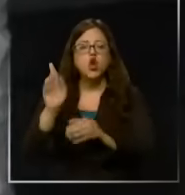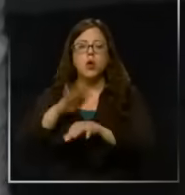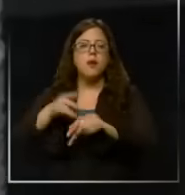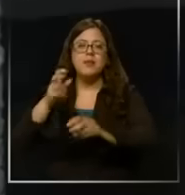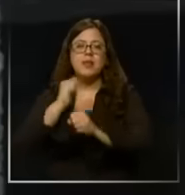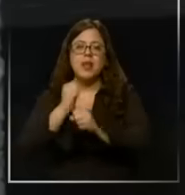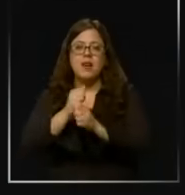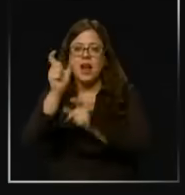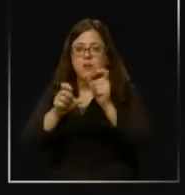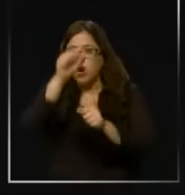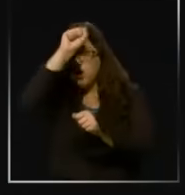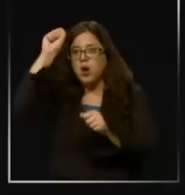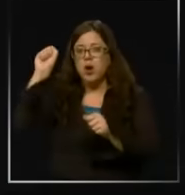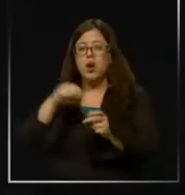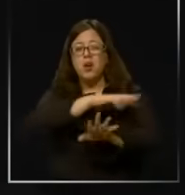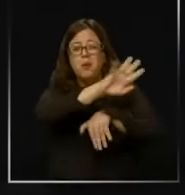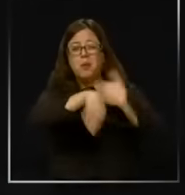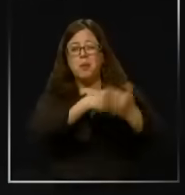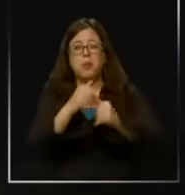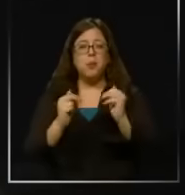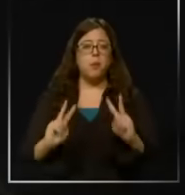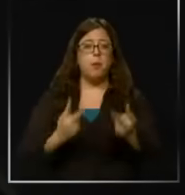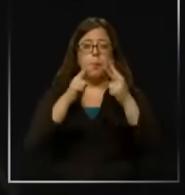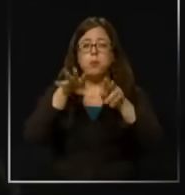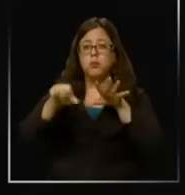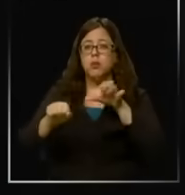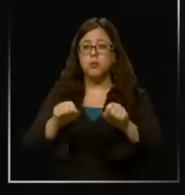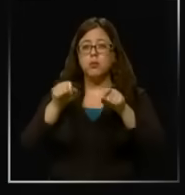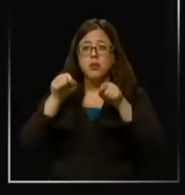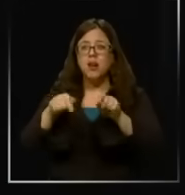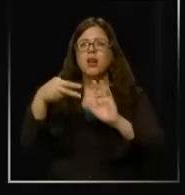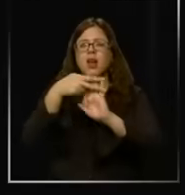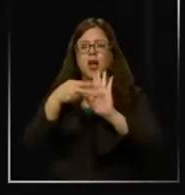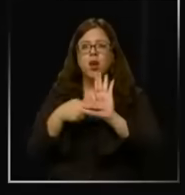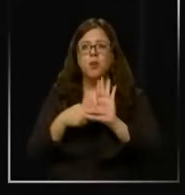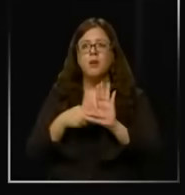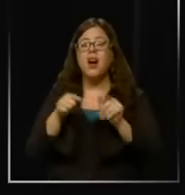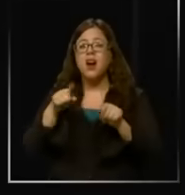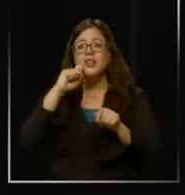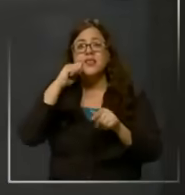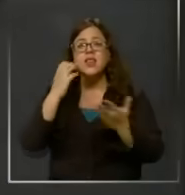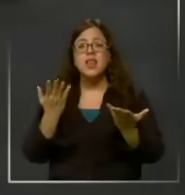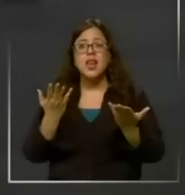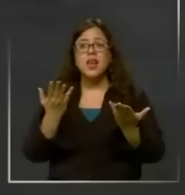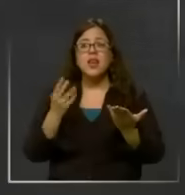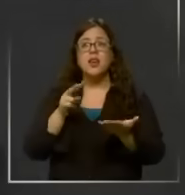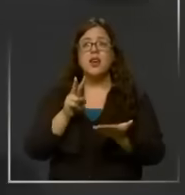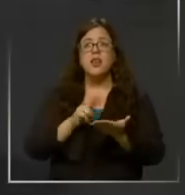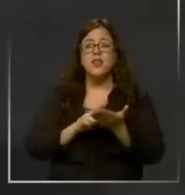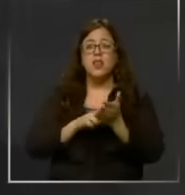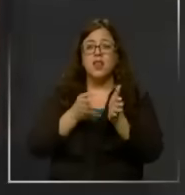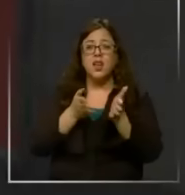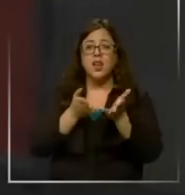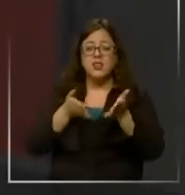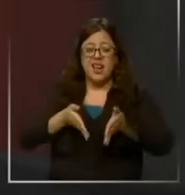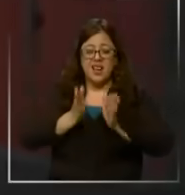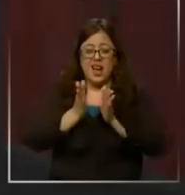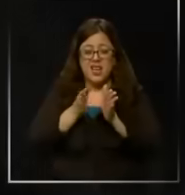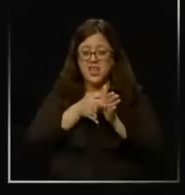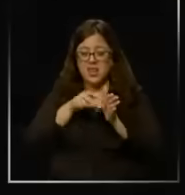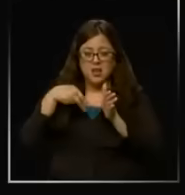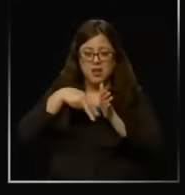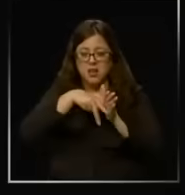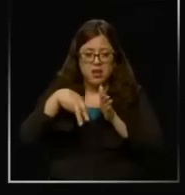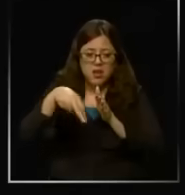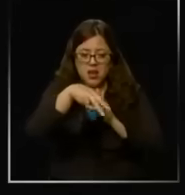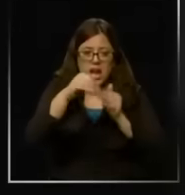La desordenada edificación sin control en la toma es la norma. Ha provocado que se creen verdaderos laberintos y calles sin salida,